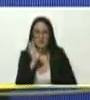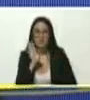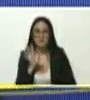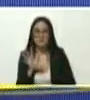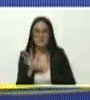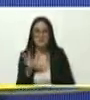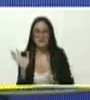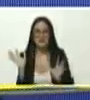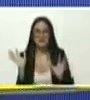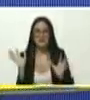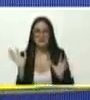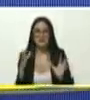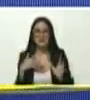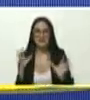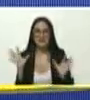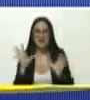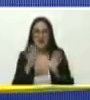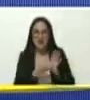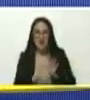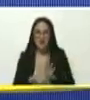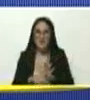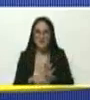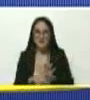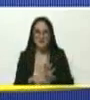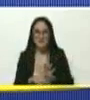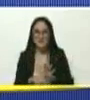sus garras en la industria.